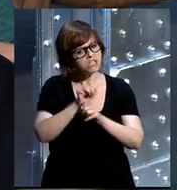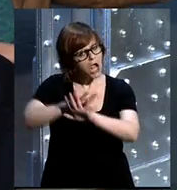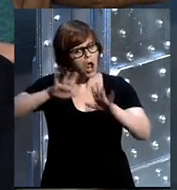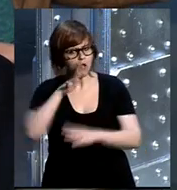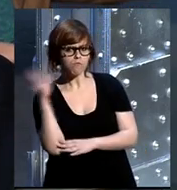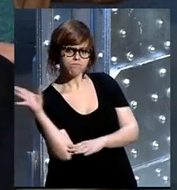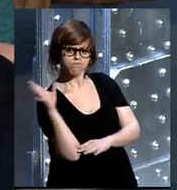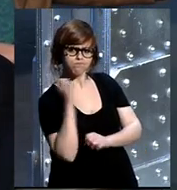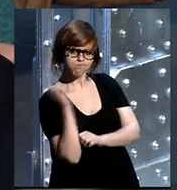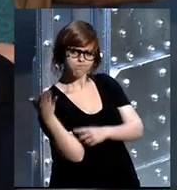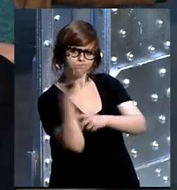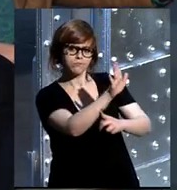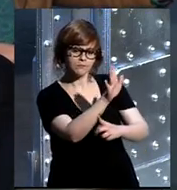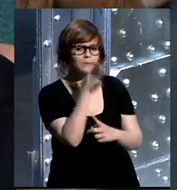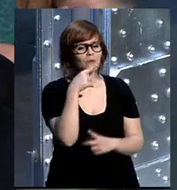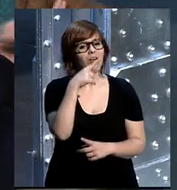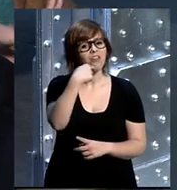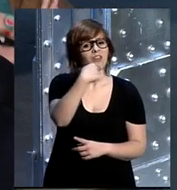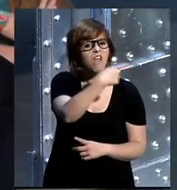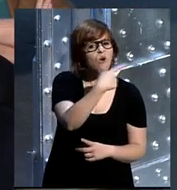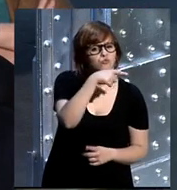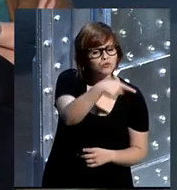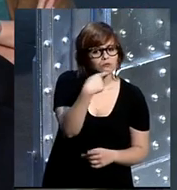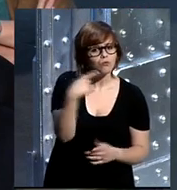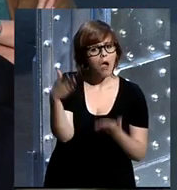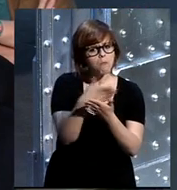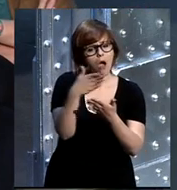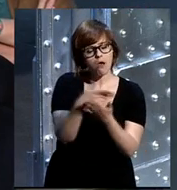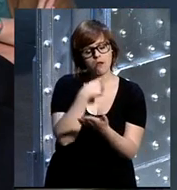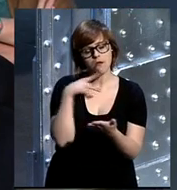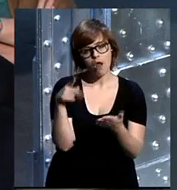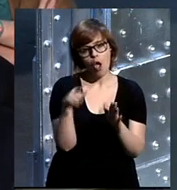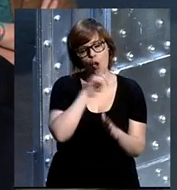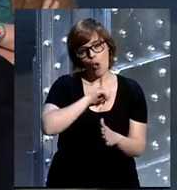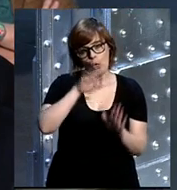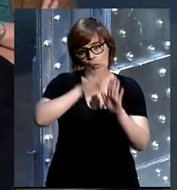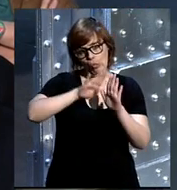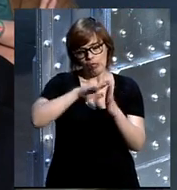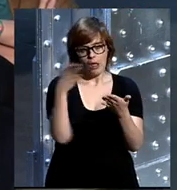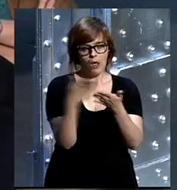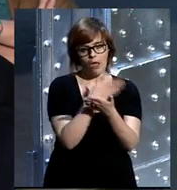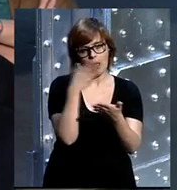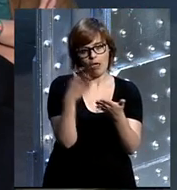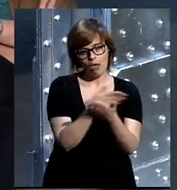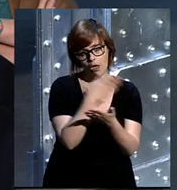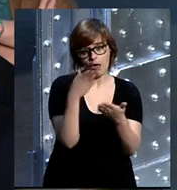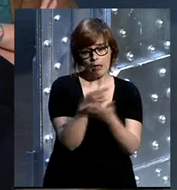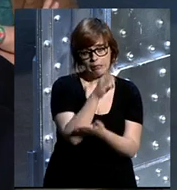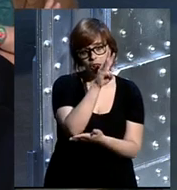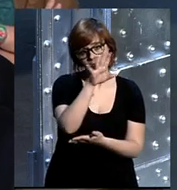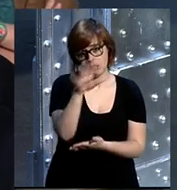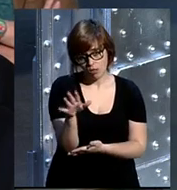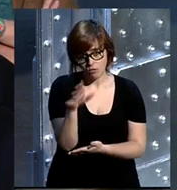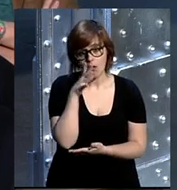decía antes que ya a la página 35, en fin, ya no se podía seguir más, pero ni a la 35 ni a las